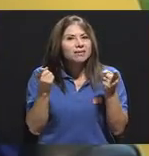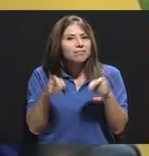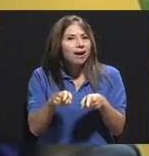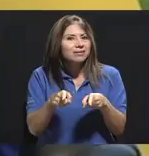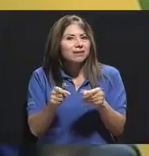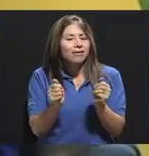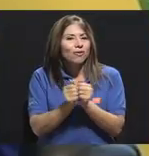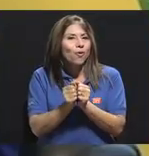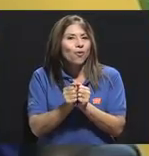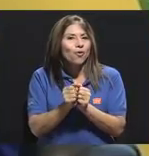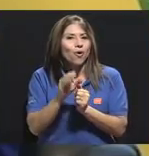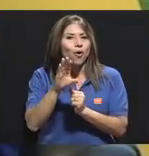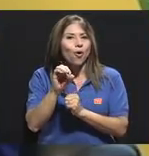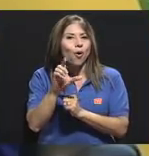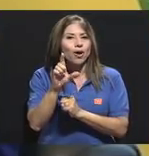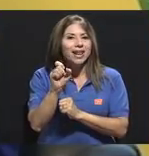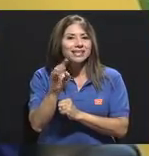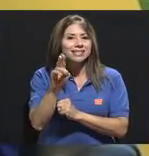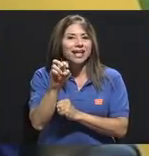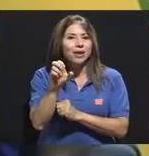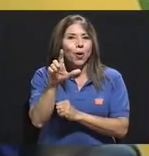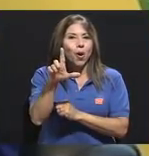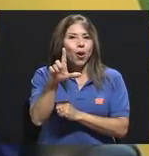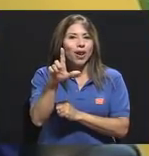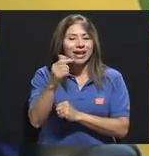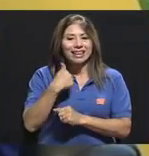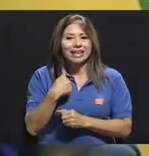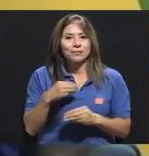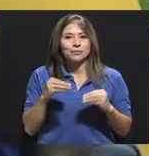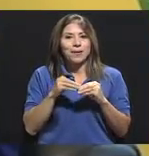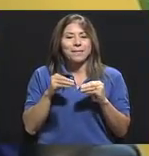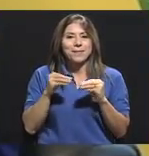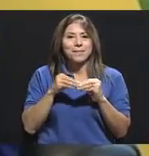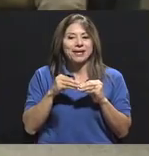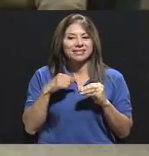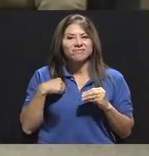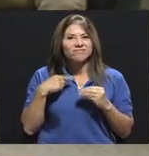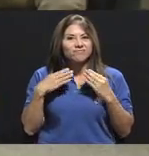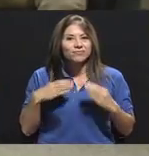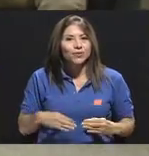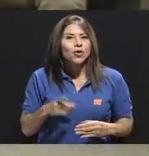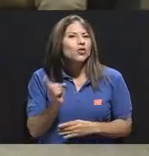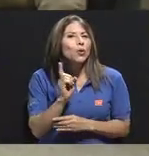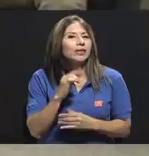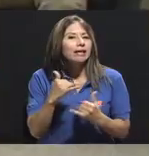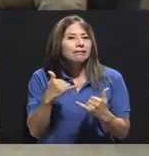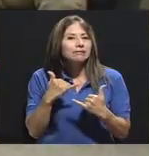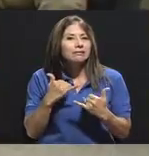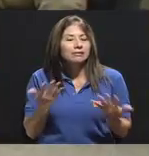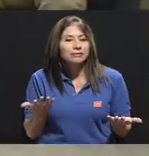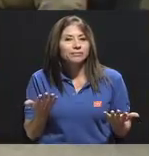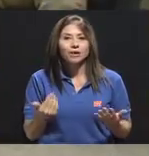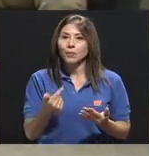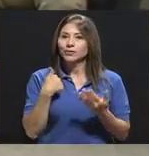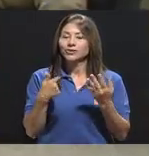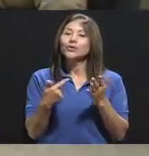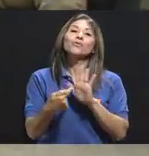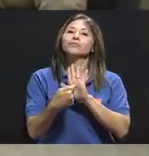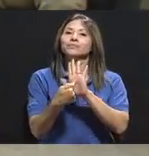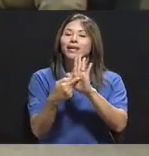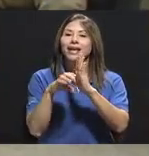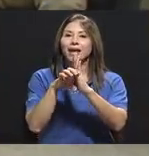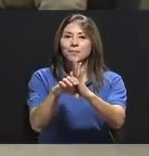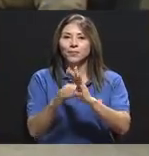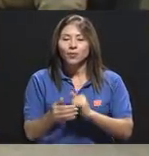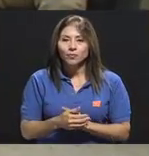ese colesterol que está adás A dónde va a ir a dónde se va a depositar si no se va a depositar Okay yo traí un ejemplo eh